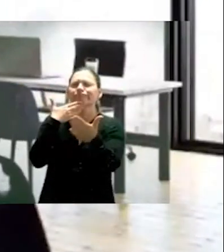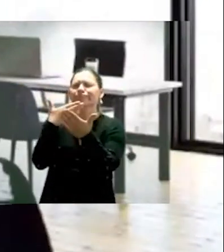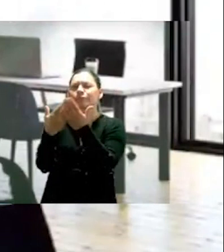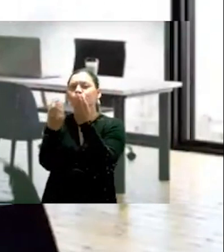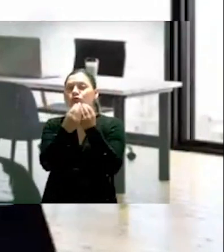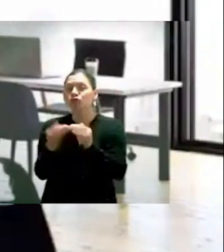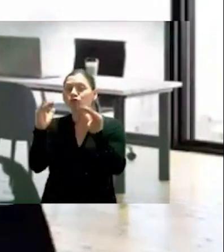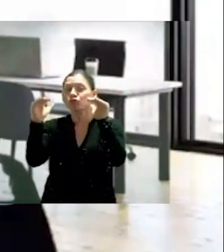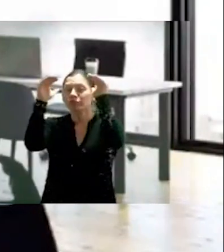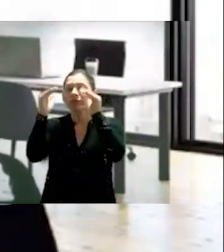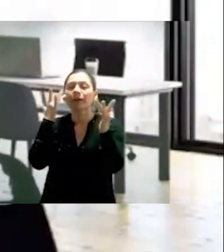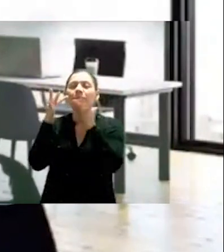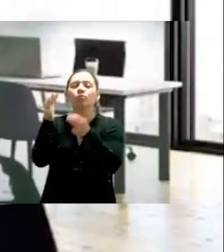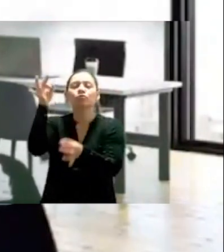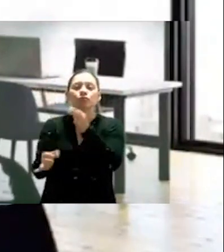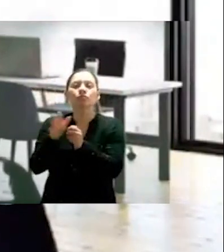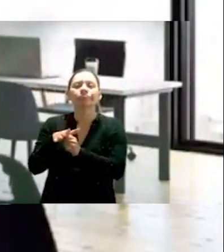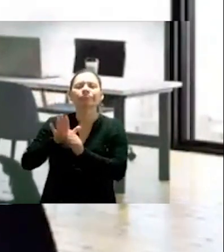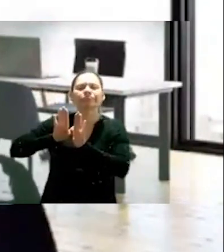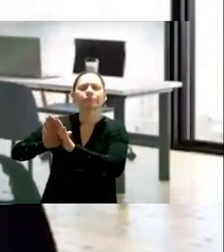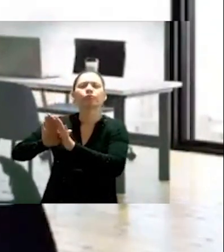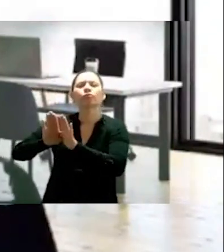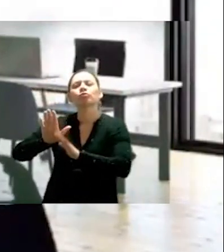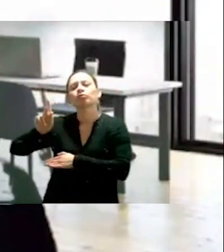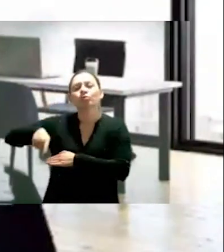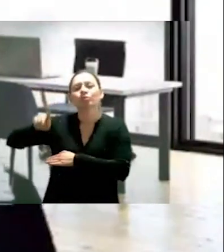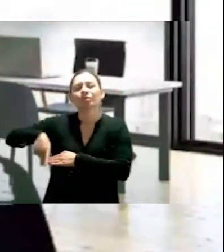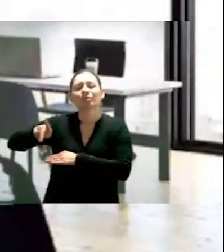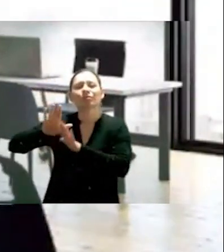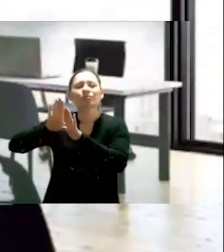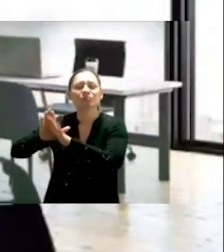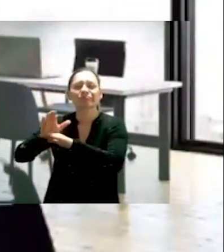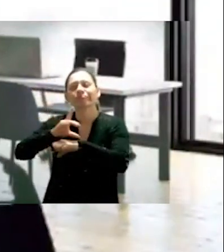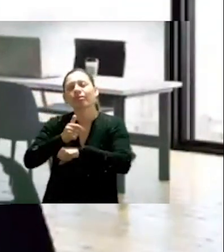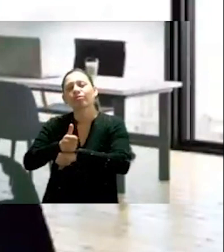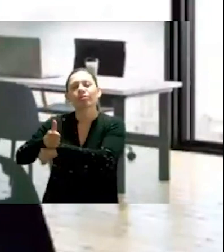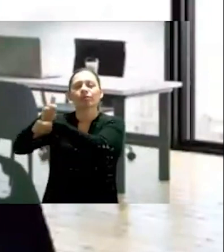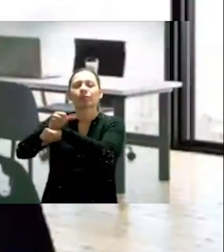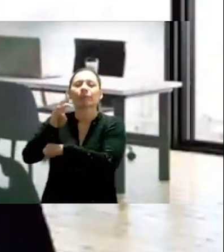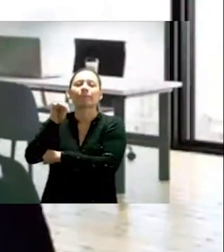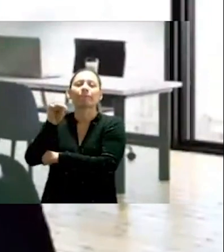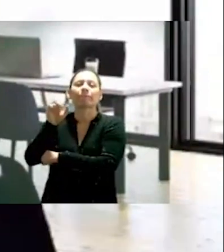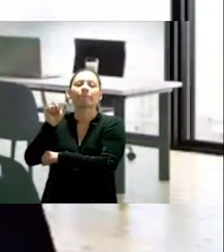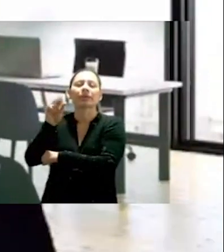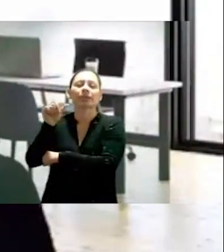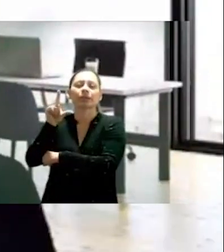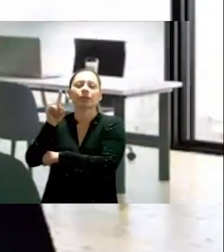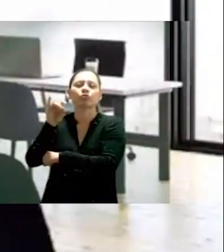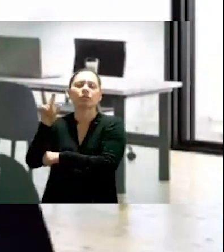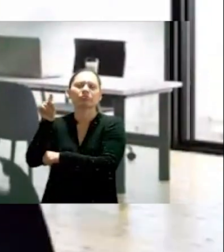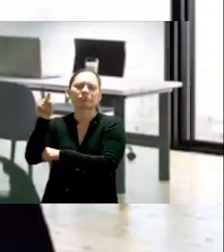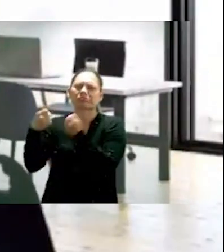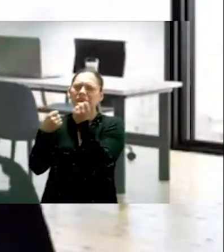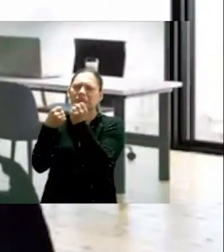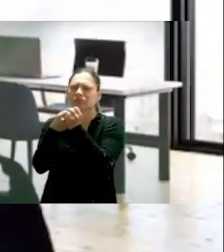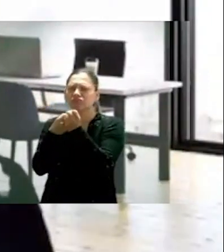especial a la Escuela Judicial Rodrigo Lara Bonilla y a su directora, la doctora María Lucera Unova, por el apoyo y soporte tecnológico y